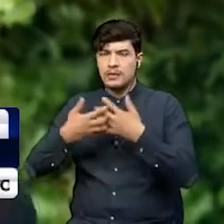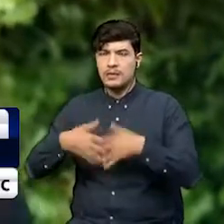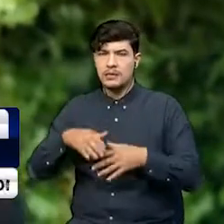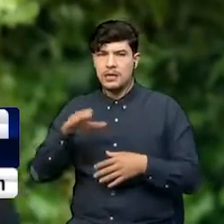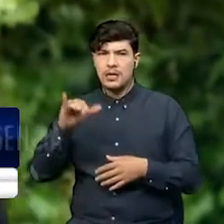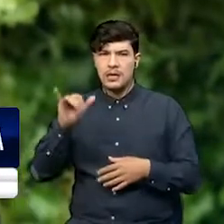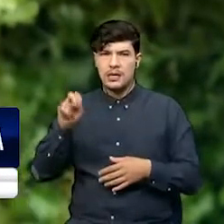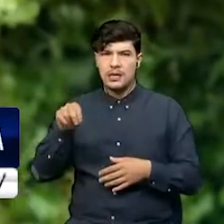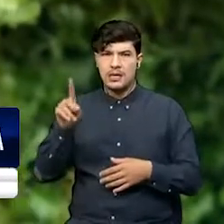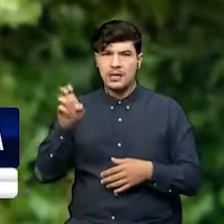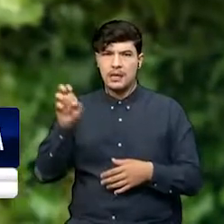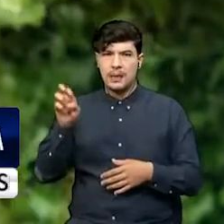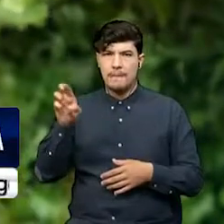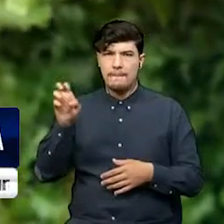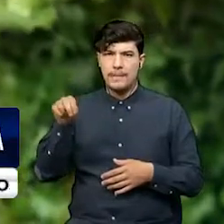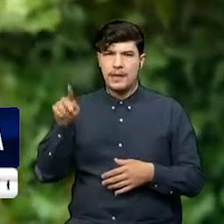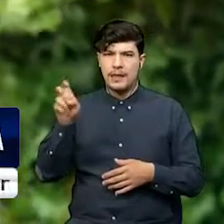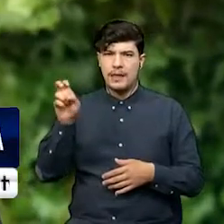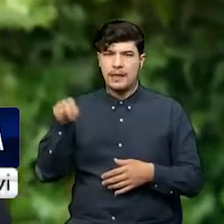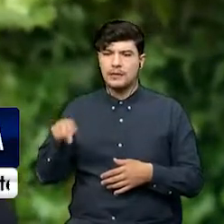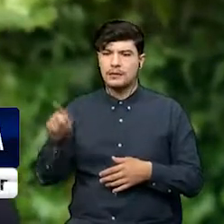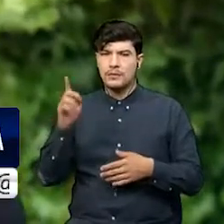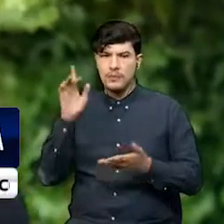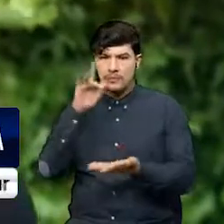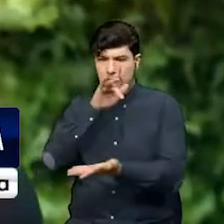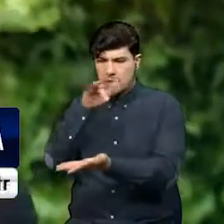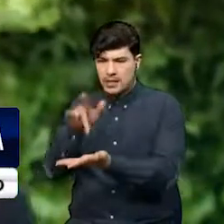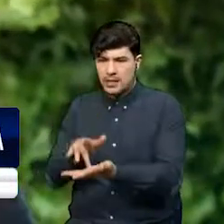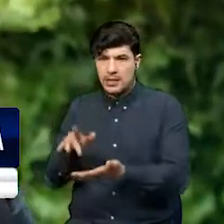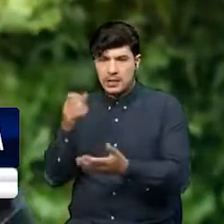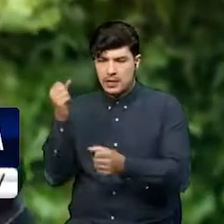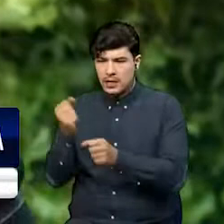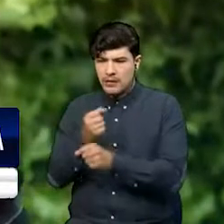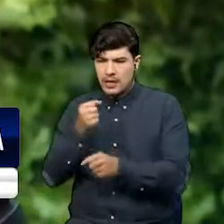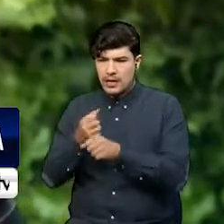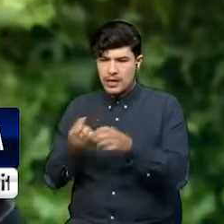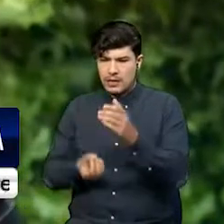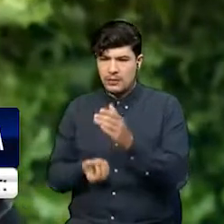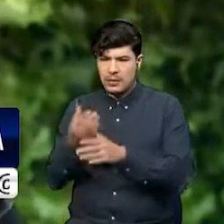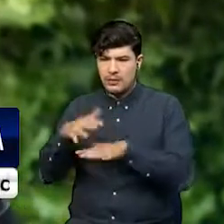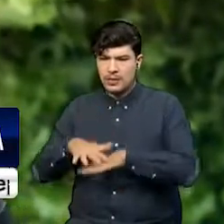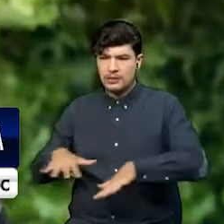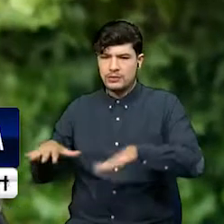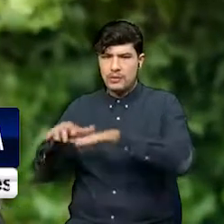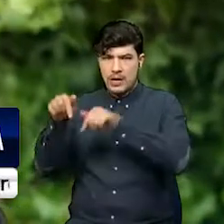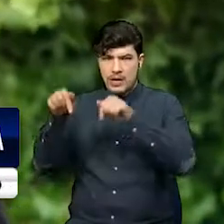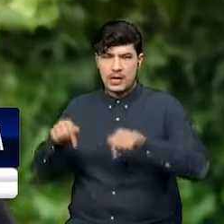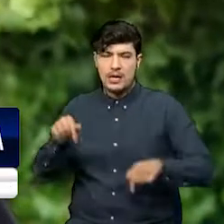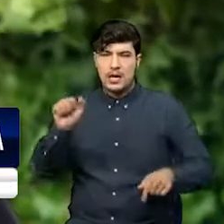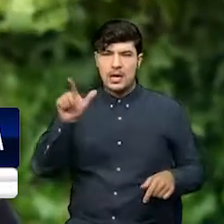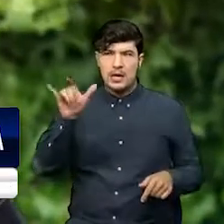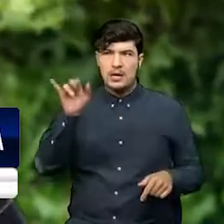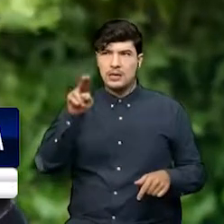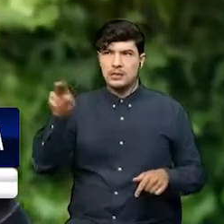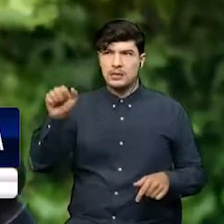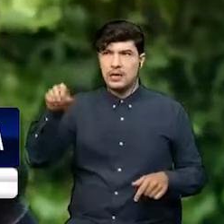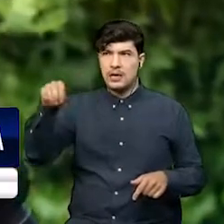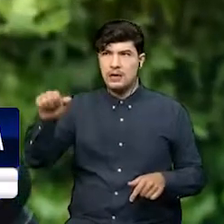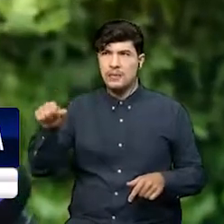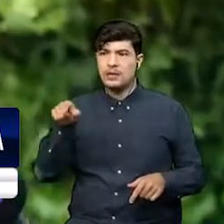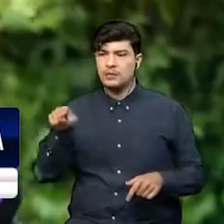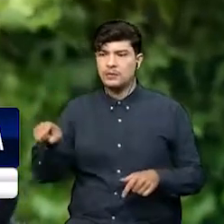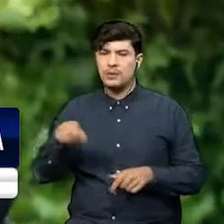que viene a trabajar en un pozo exploratorio en una nueva zona a la zona lizama y lo dejan mal